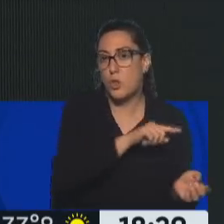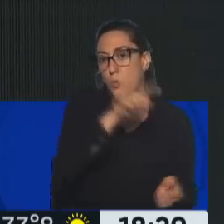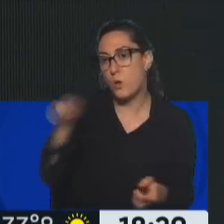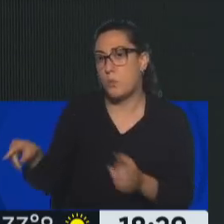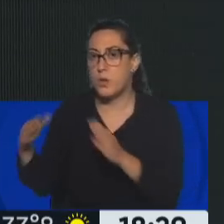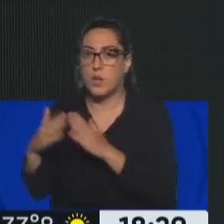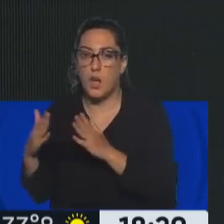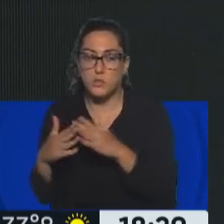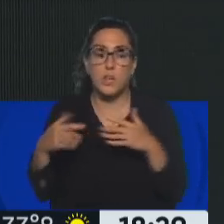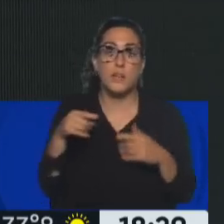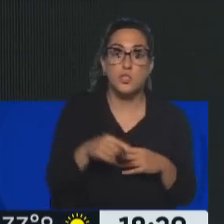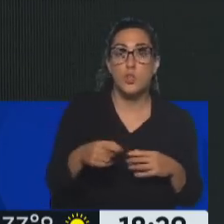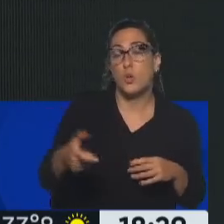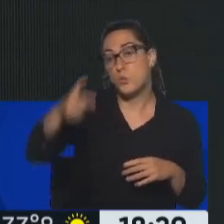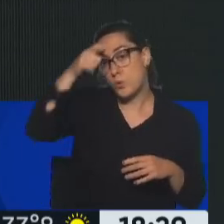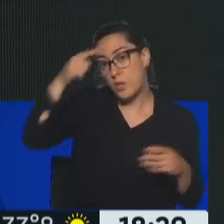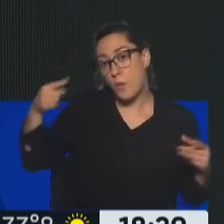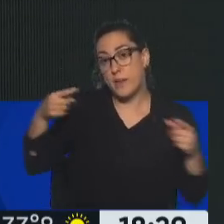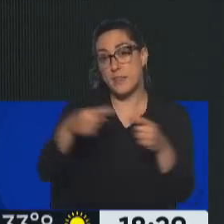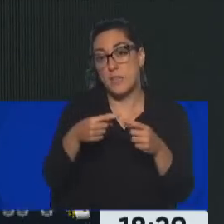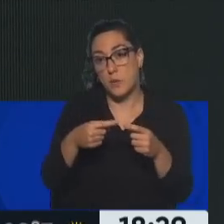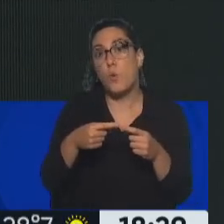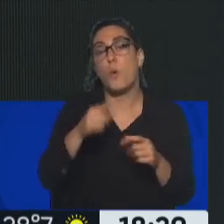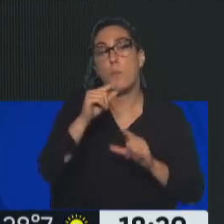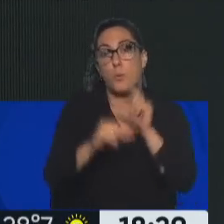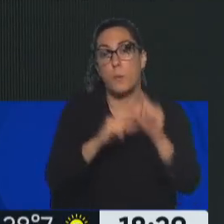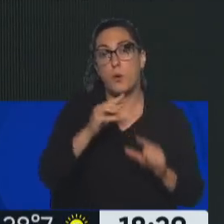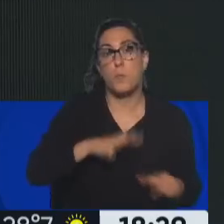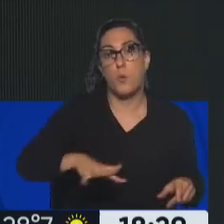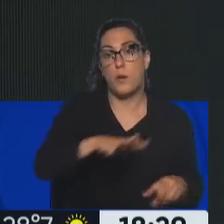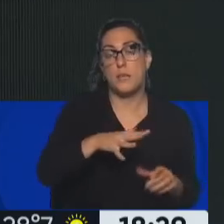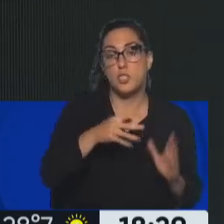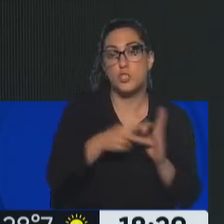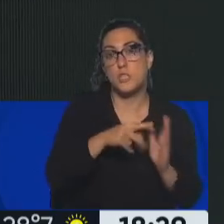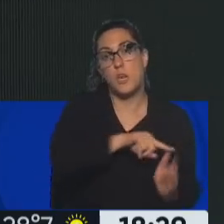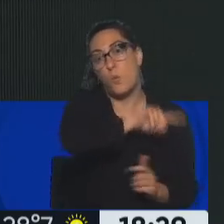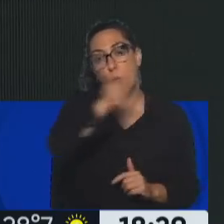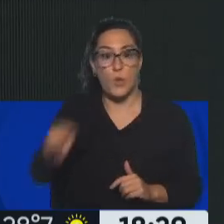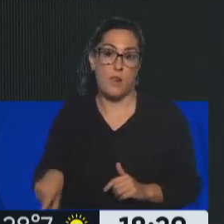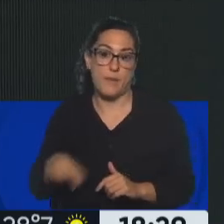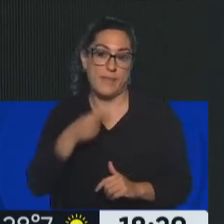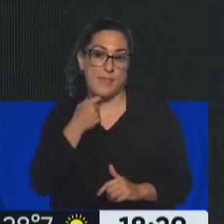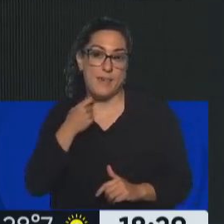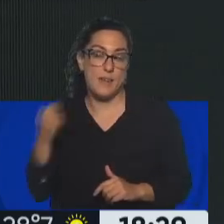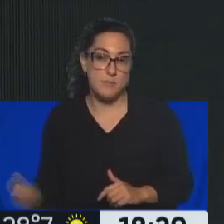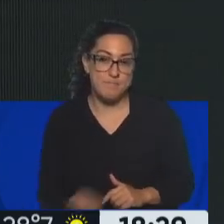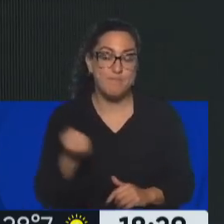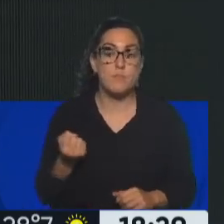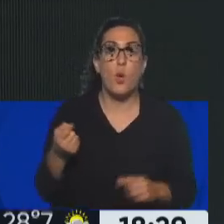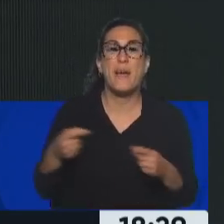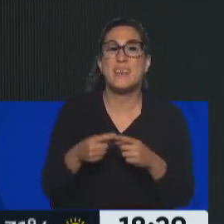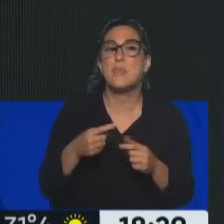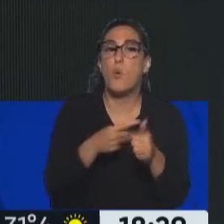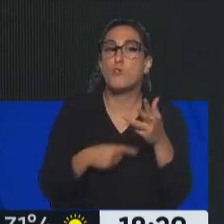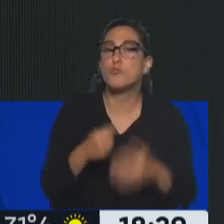objetivo para Turquía que parte de esa población vaya regresando a Siria. Entonces, los 2 objetivos inmediatos